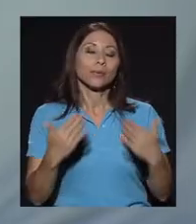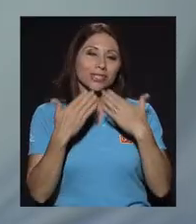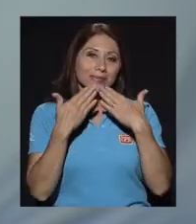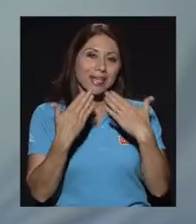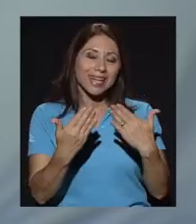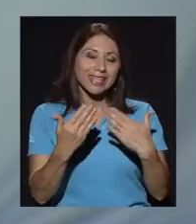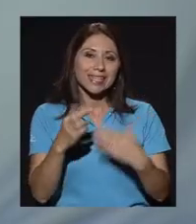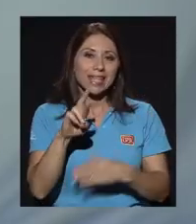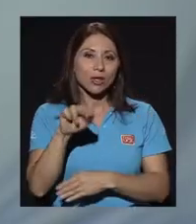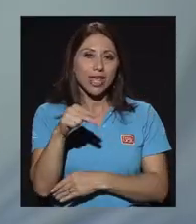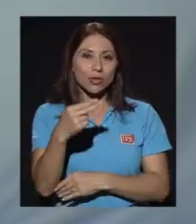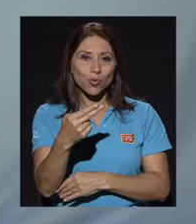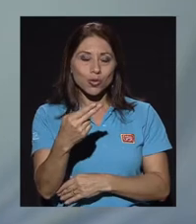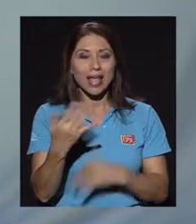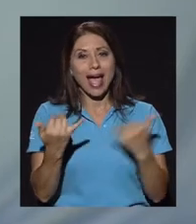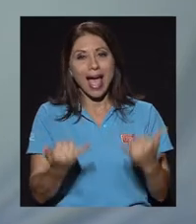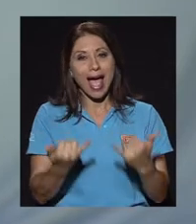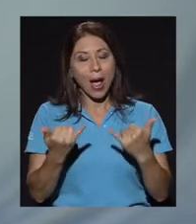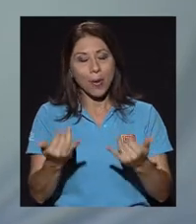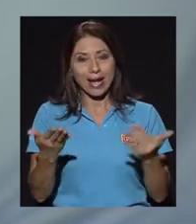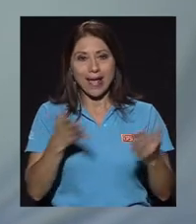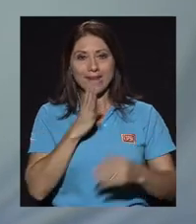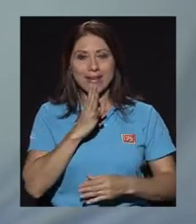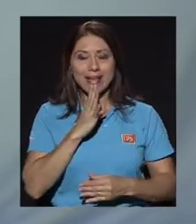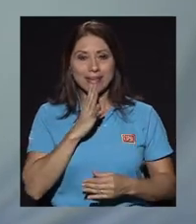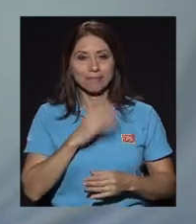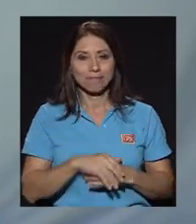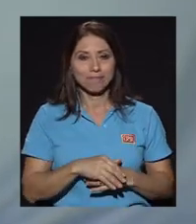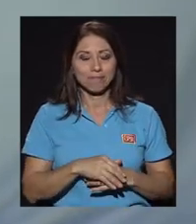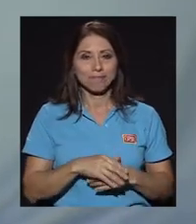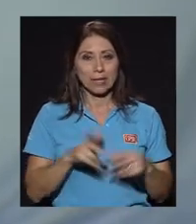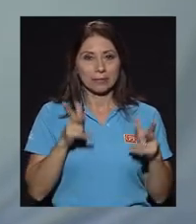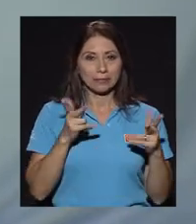Muchísimas gracias a doña Ruth. Ahora le damos la palabra